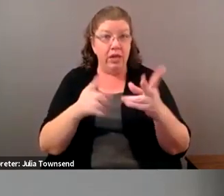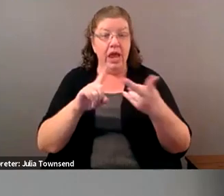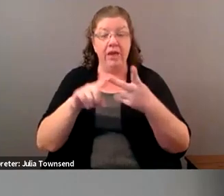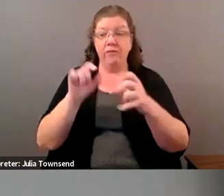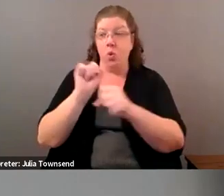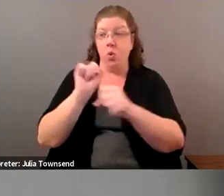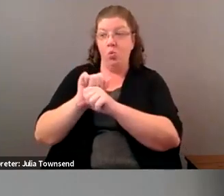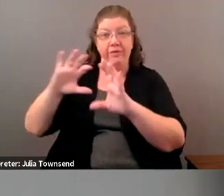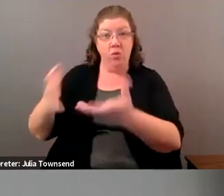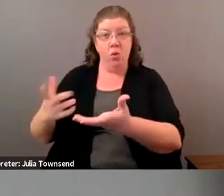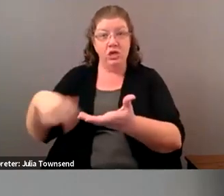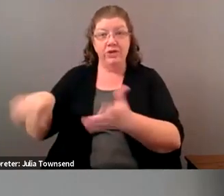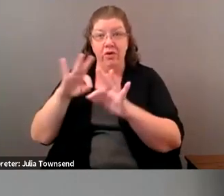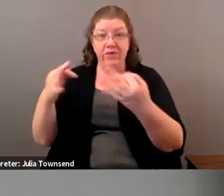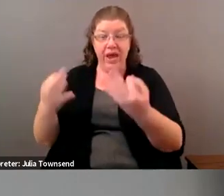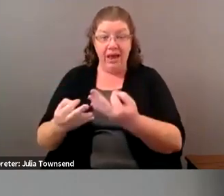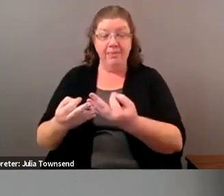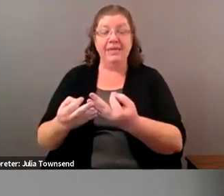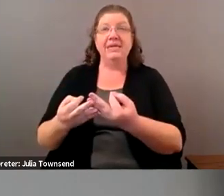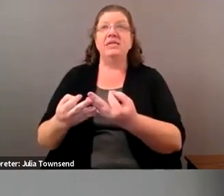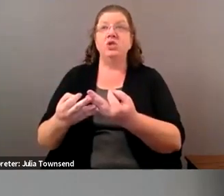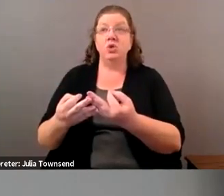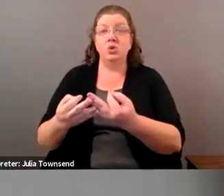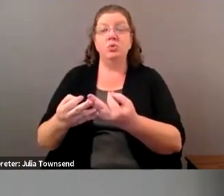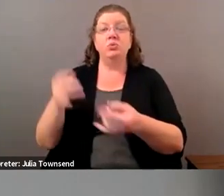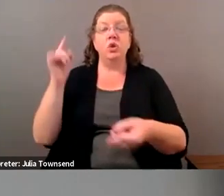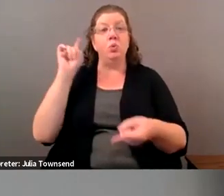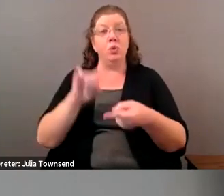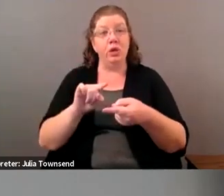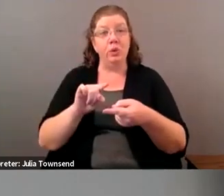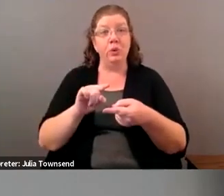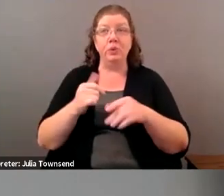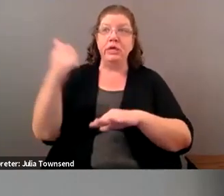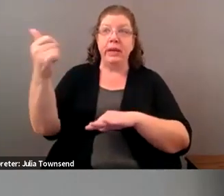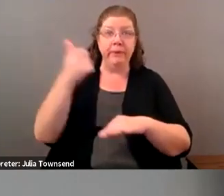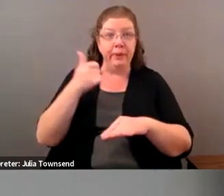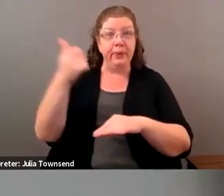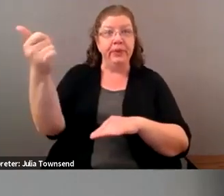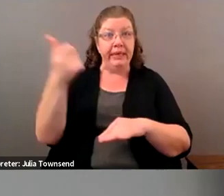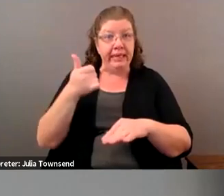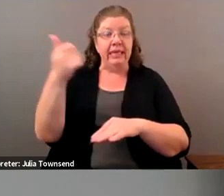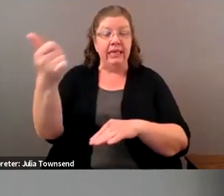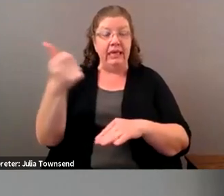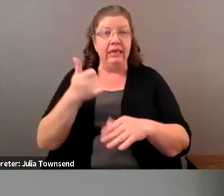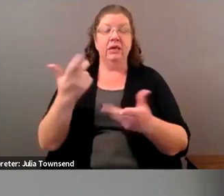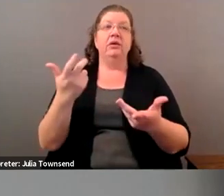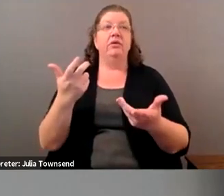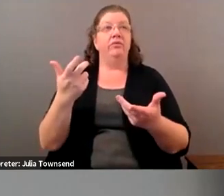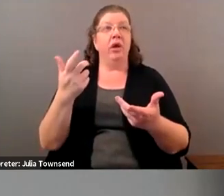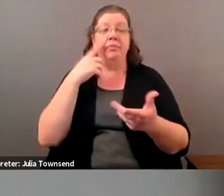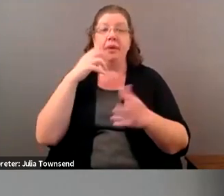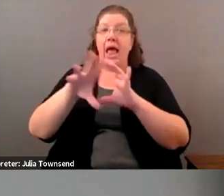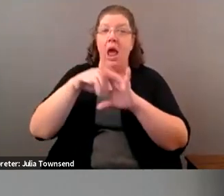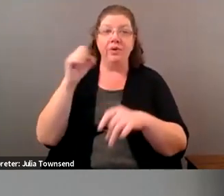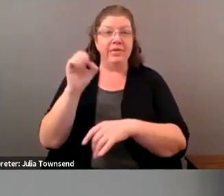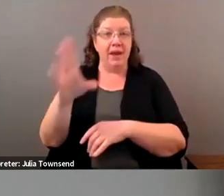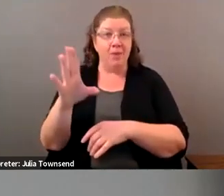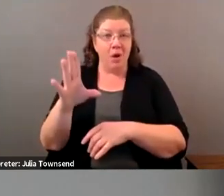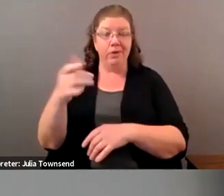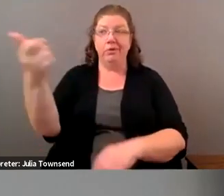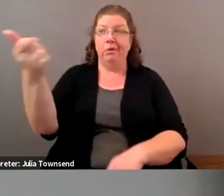como todos todos sabemos es bastante hay bastante demanda de vivienda aquí en la comunidad